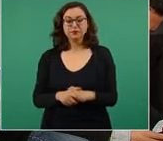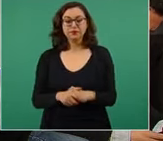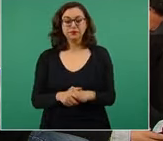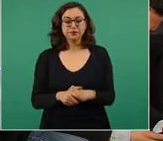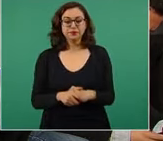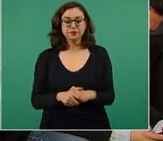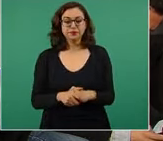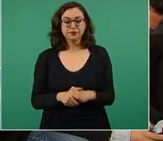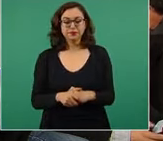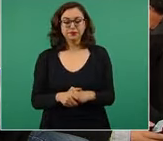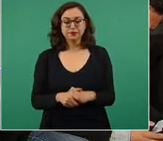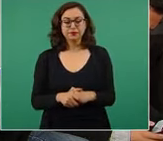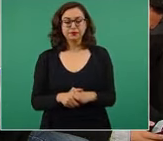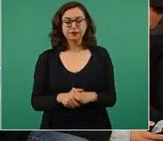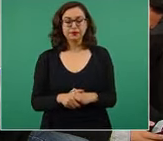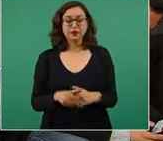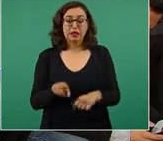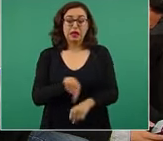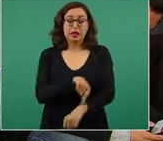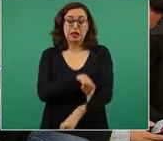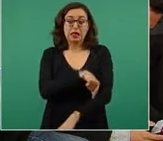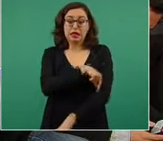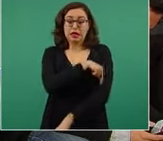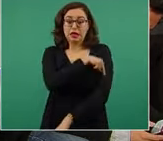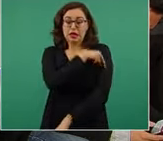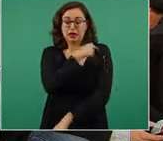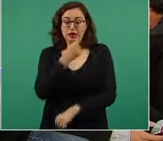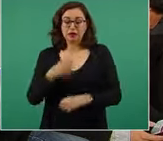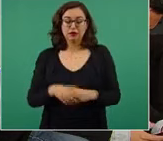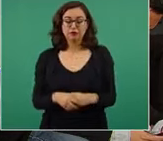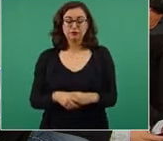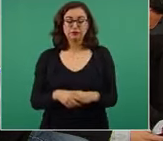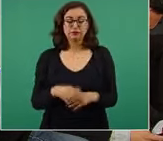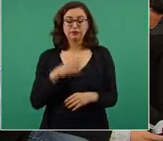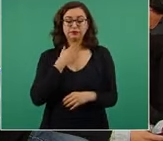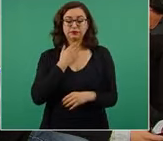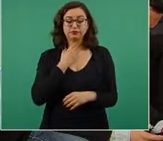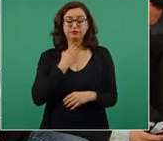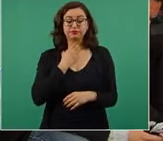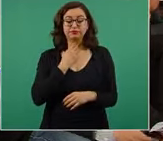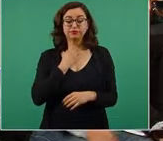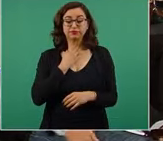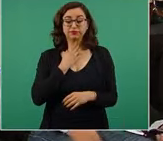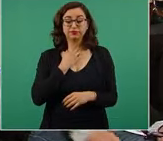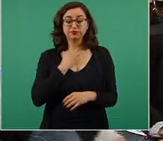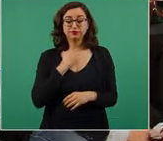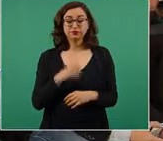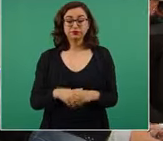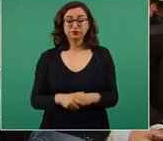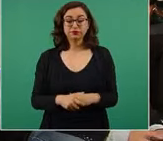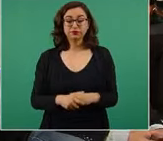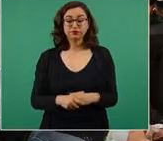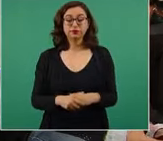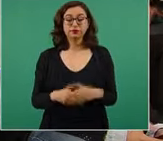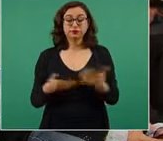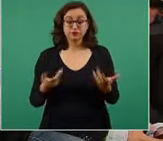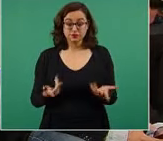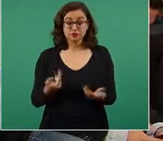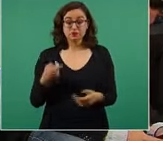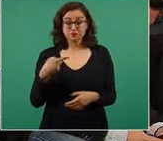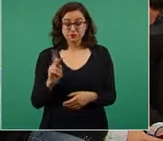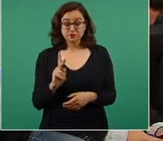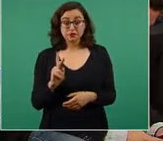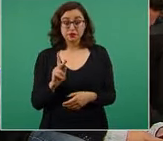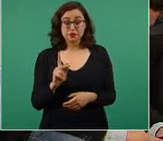Es suficiente, creo que es muy largo, pero está el supervisor del controlador está reconociendo que